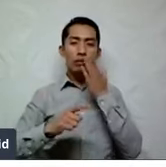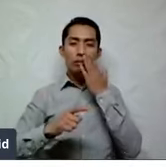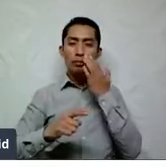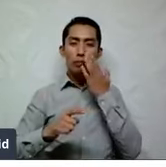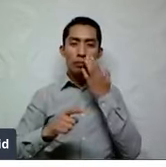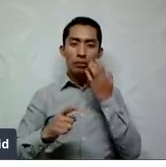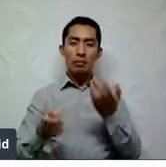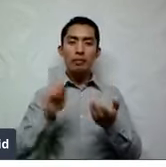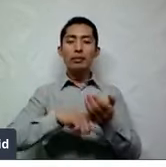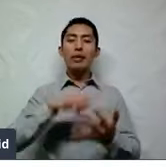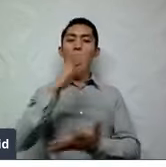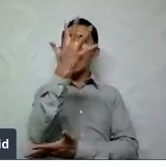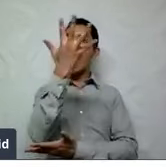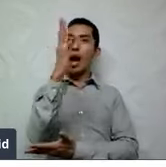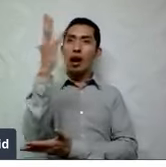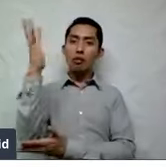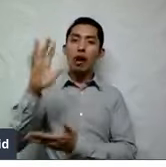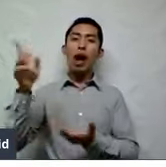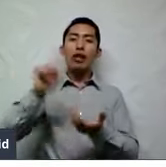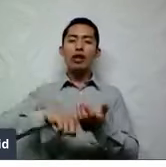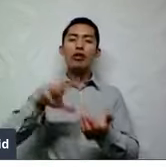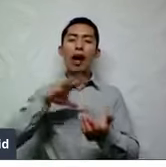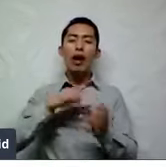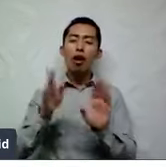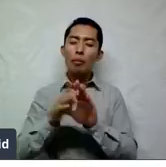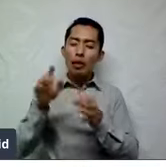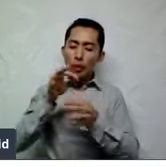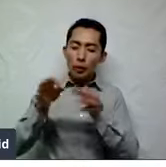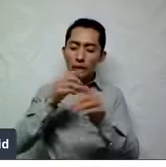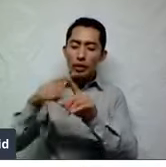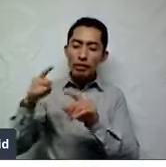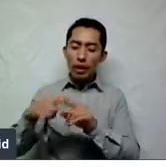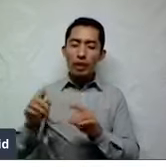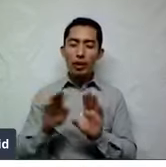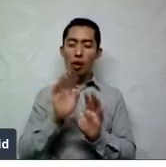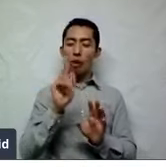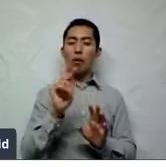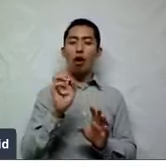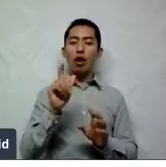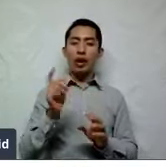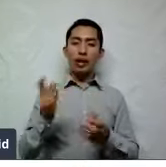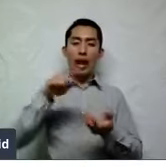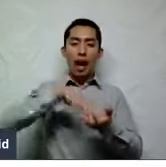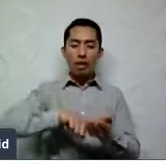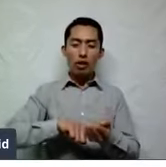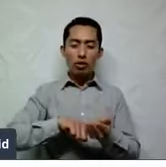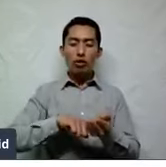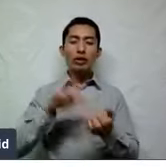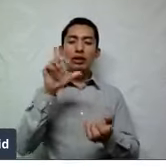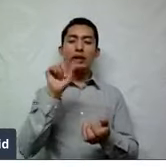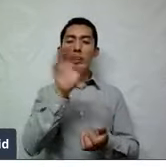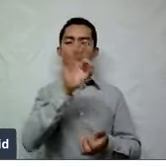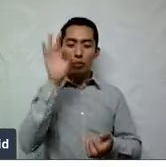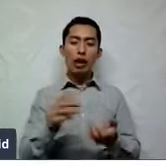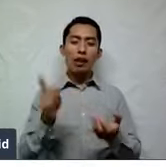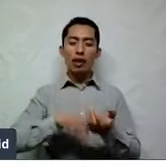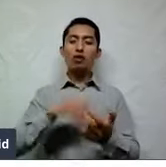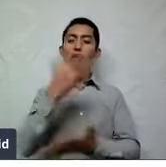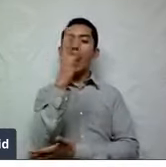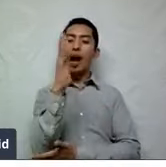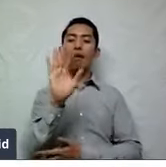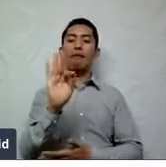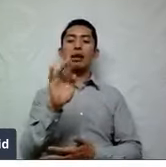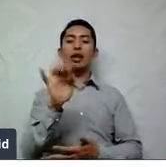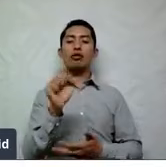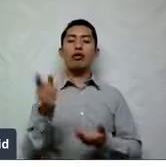algunos árboles. El 70% de los árboles en la Ciudad de México son fresnos. Estos fresnos polinizan